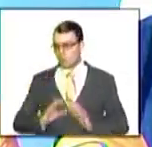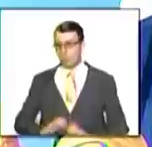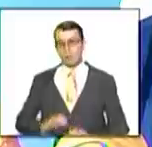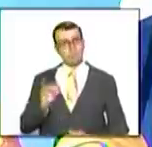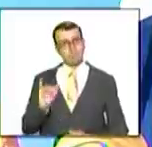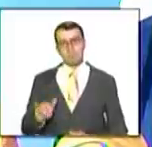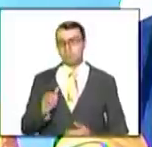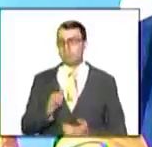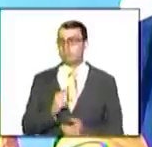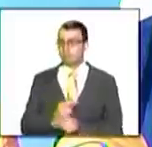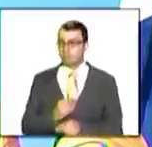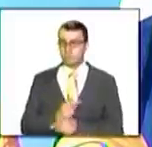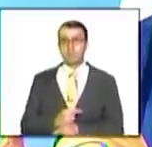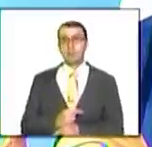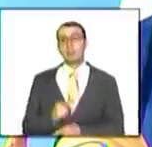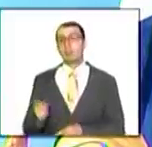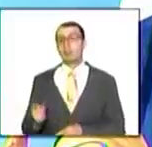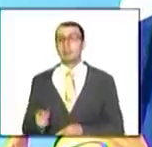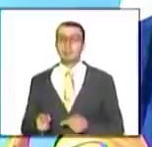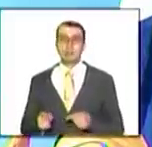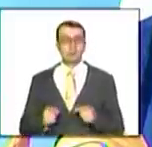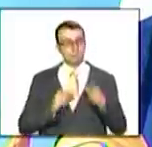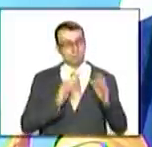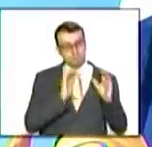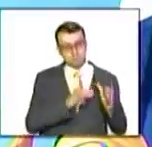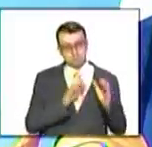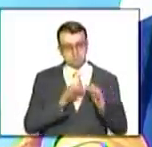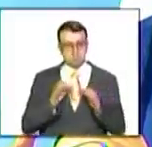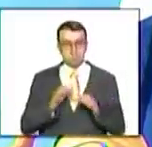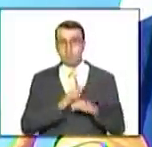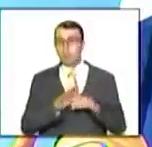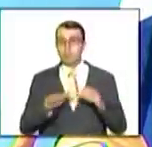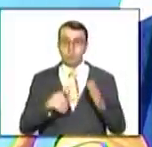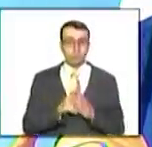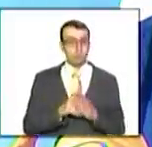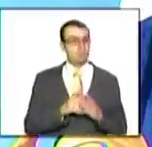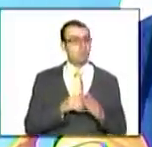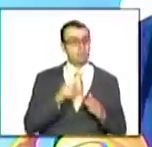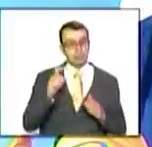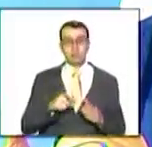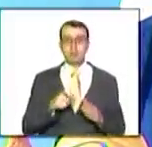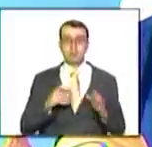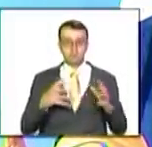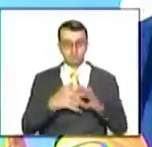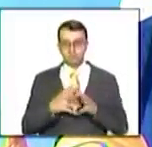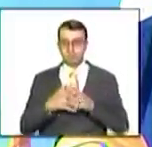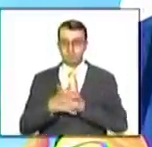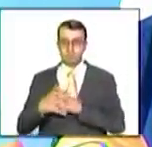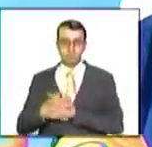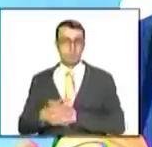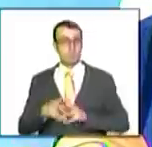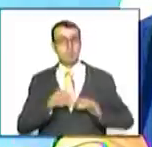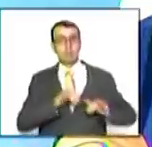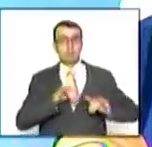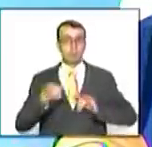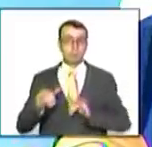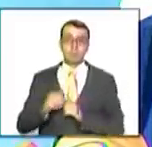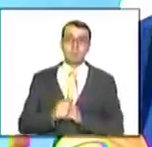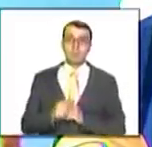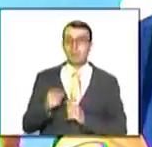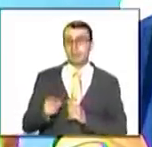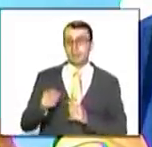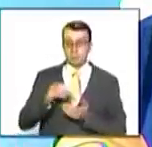un rompecabezas, que si no se arma con todas las piezas, quedan vacíos. Es un juego de ajedrez, que si no tiene todas las